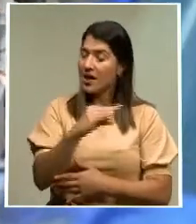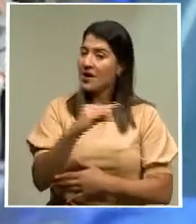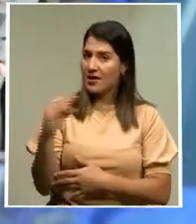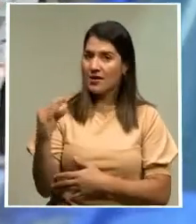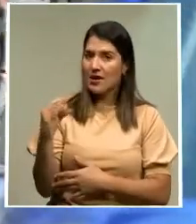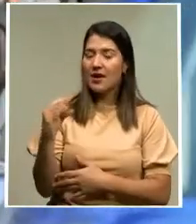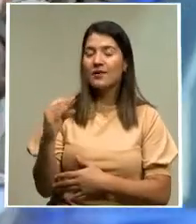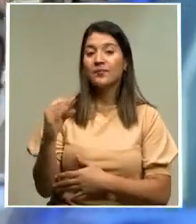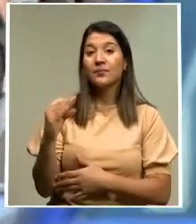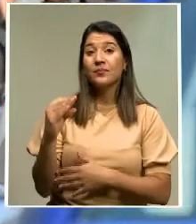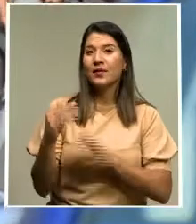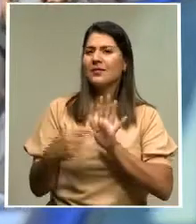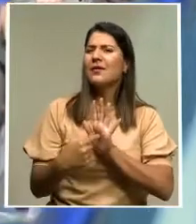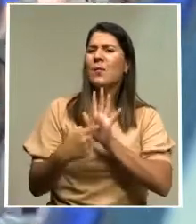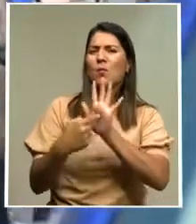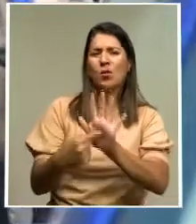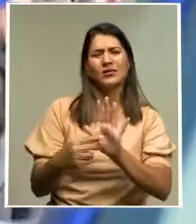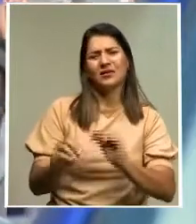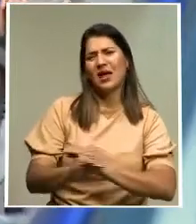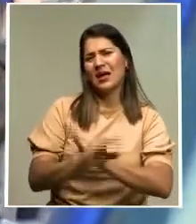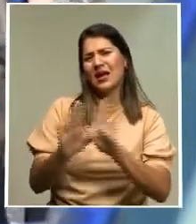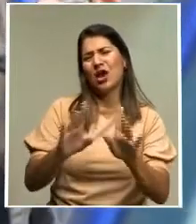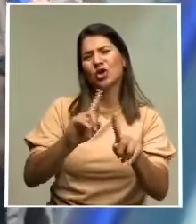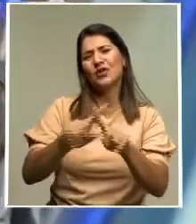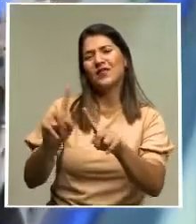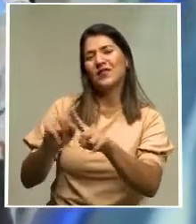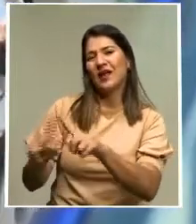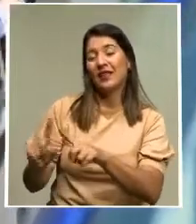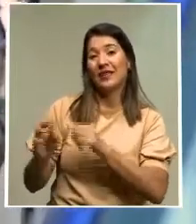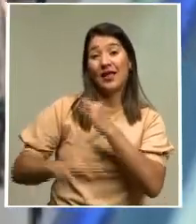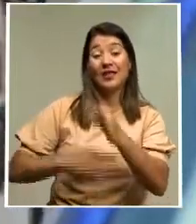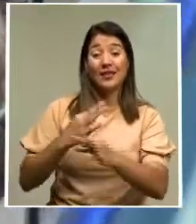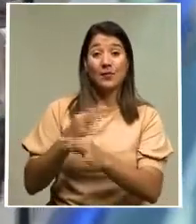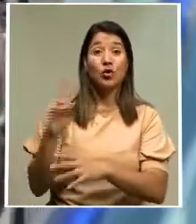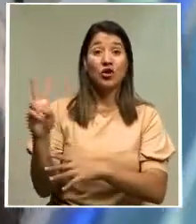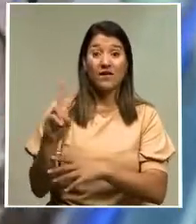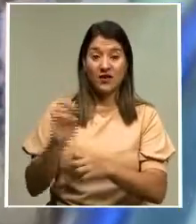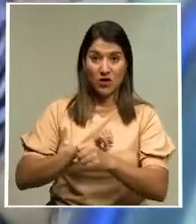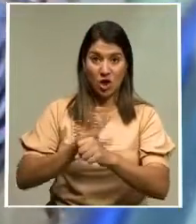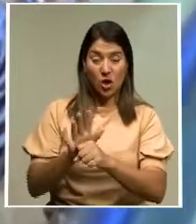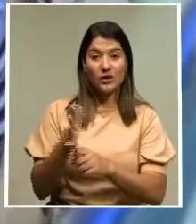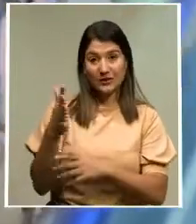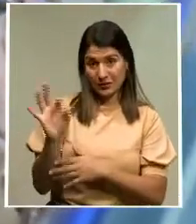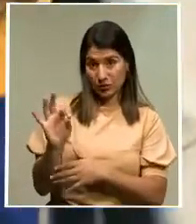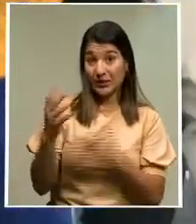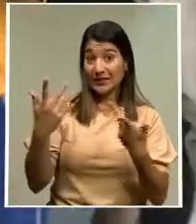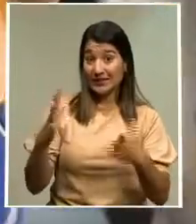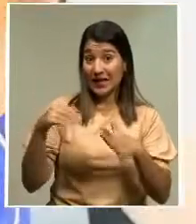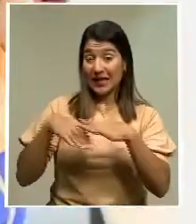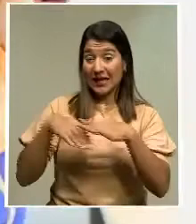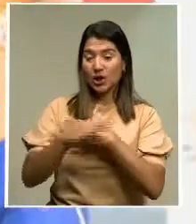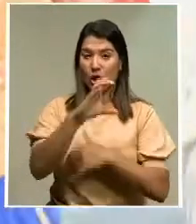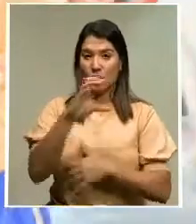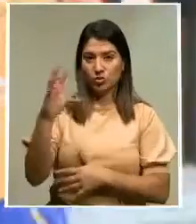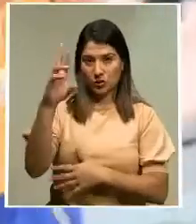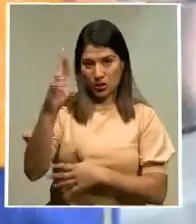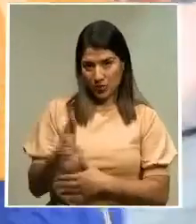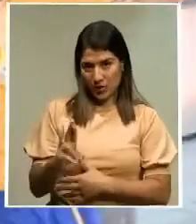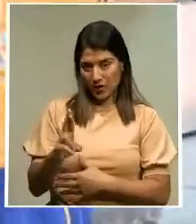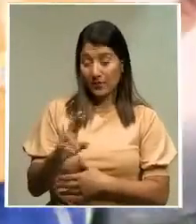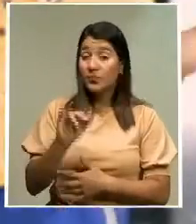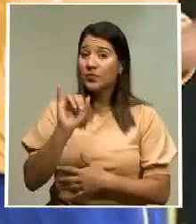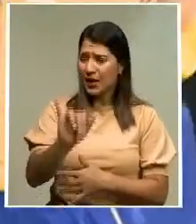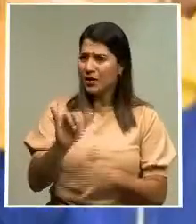con ello la presencia de mutaciones virales del SARS-CoV-2, que han entrado ya a nuestro país, lo cual ha